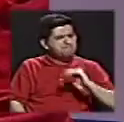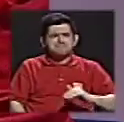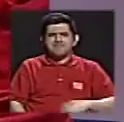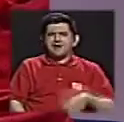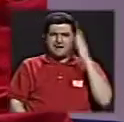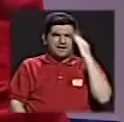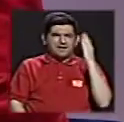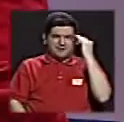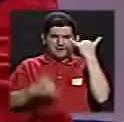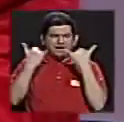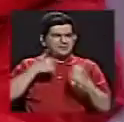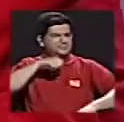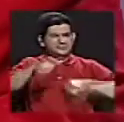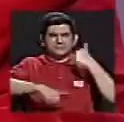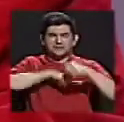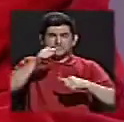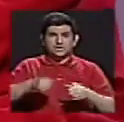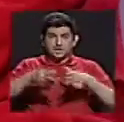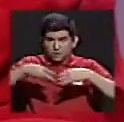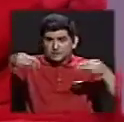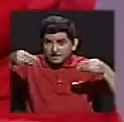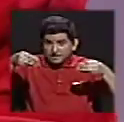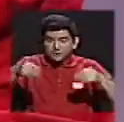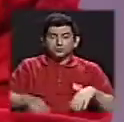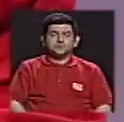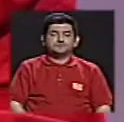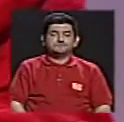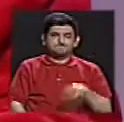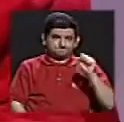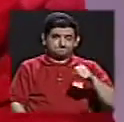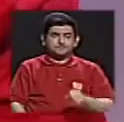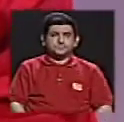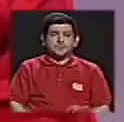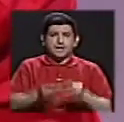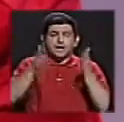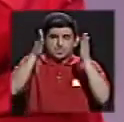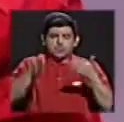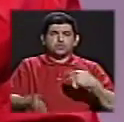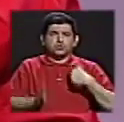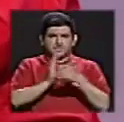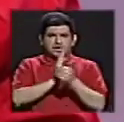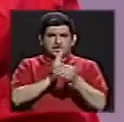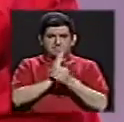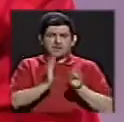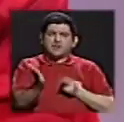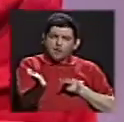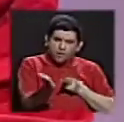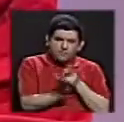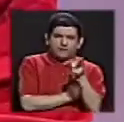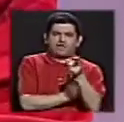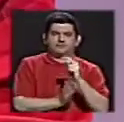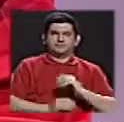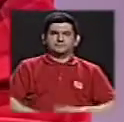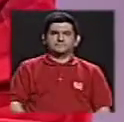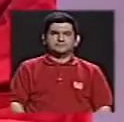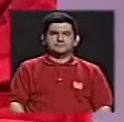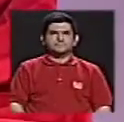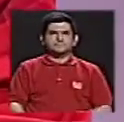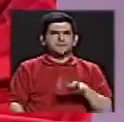que la hemos tenido que combatir, pero el productor... Ajá. Tiene la capacidad de tener honestidad, ¿verdad?